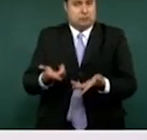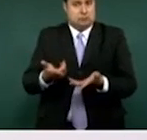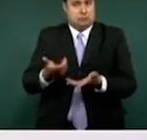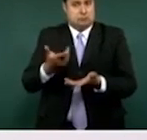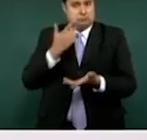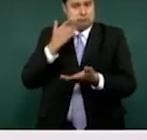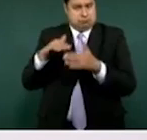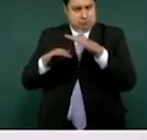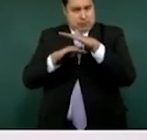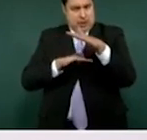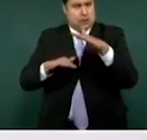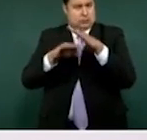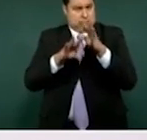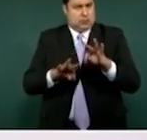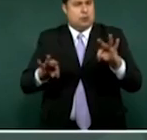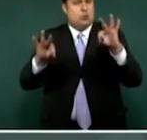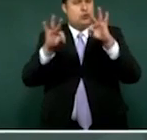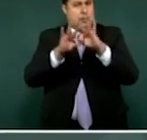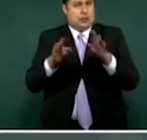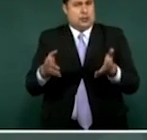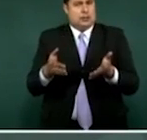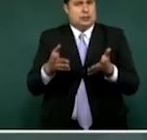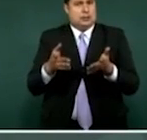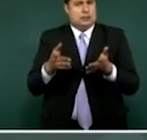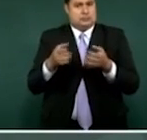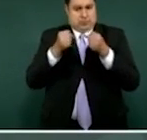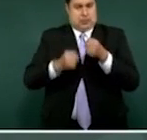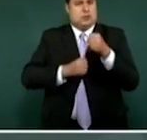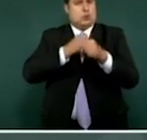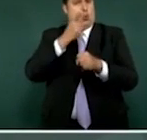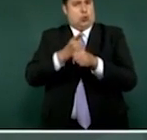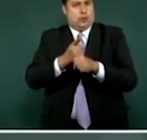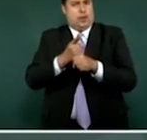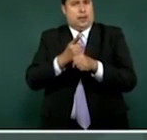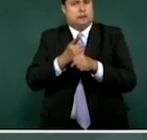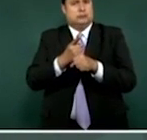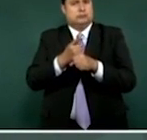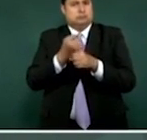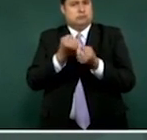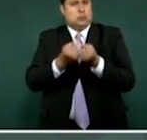básico, que haya seguridad social